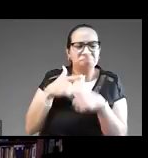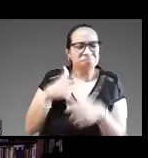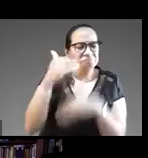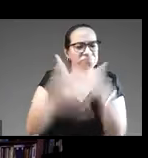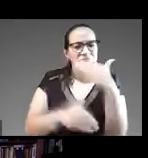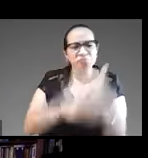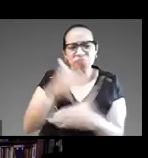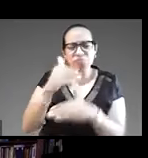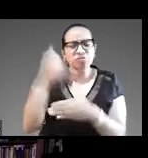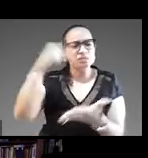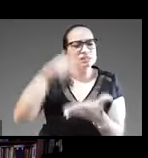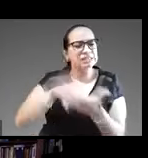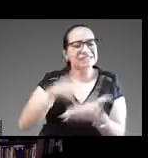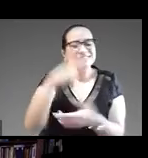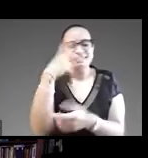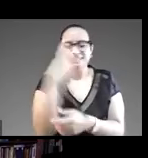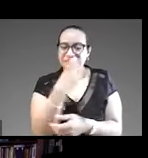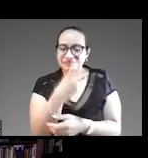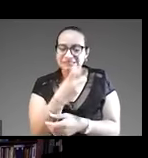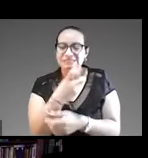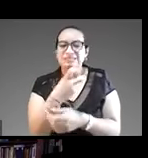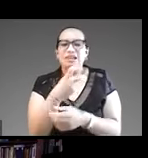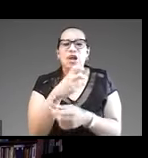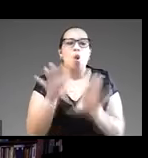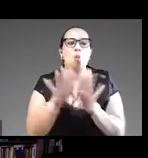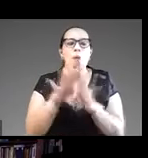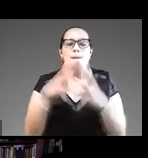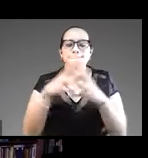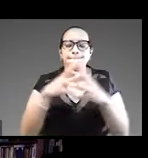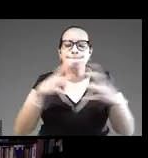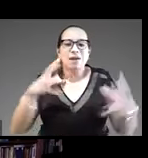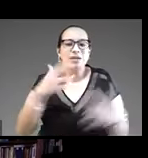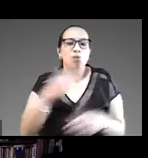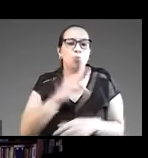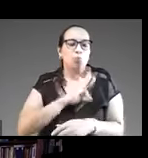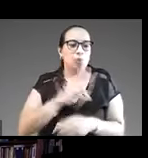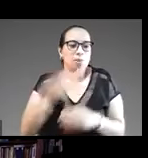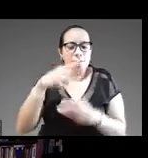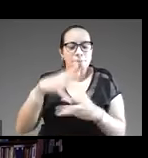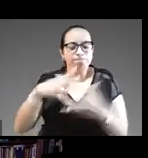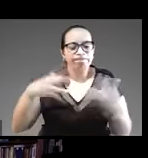que esa fermento, esa levadura de estos programas,